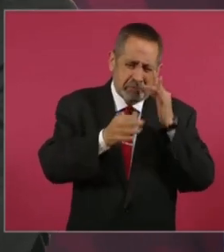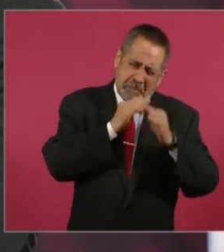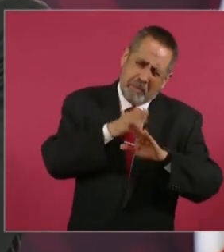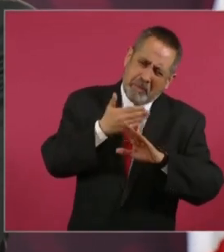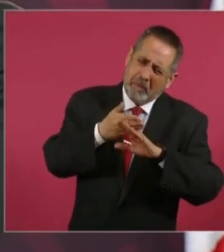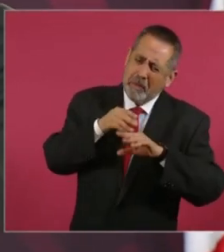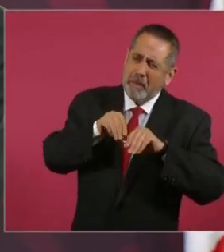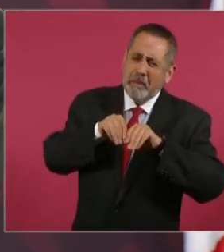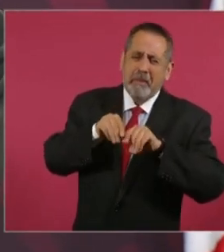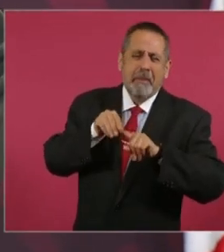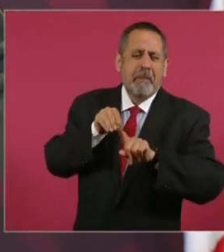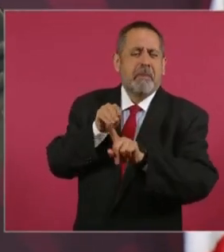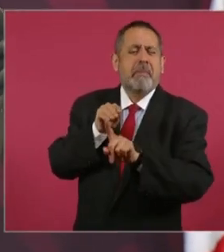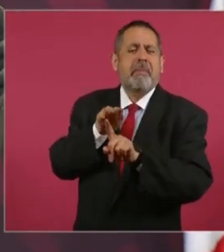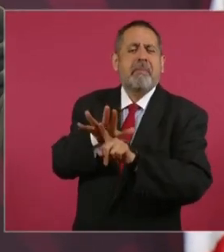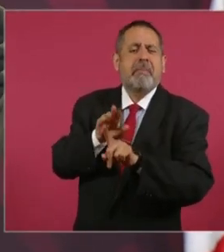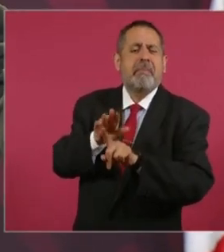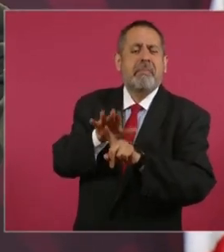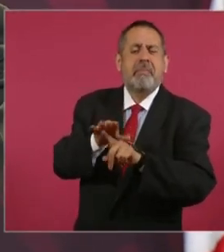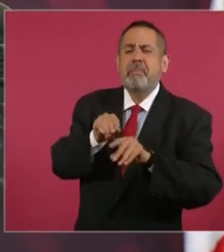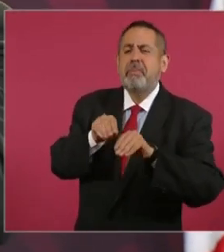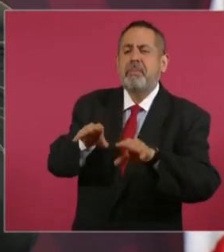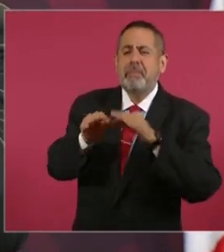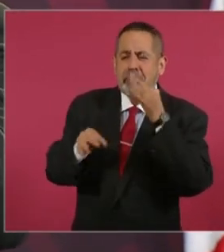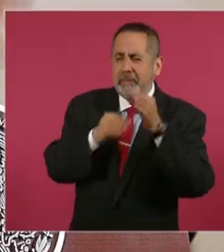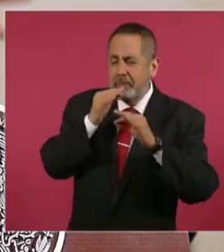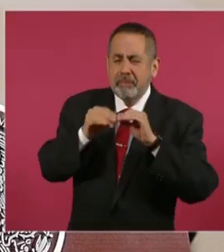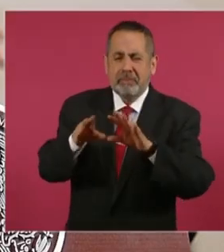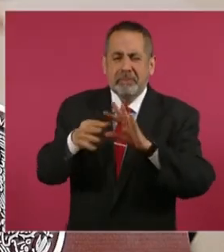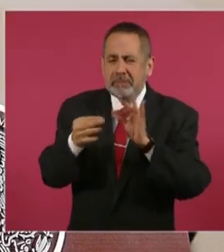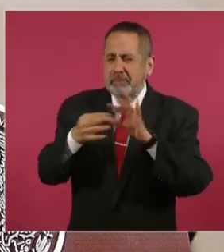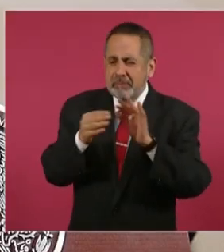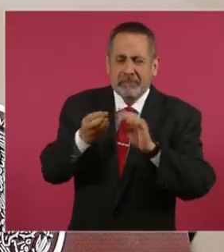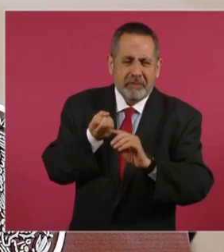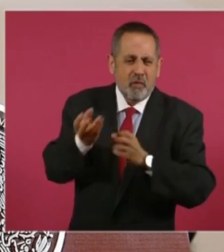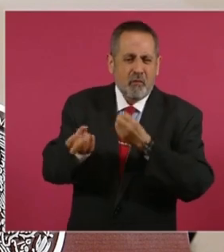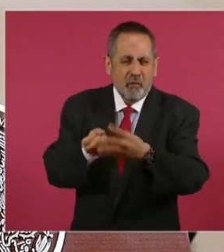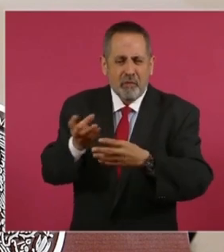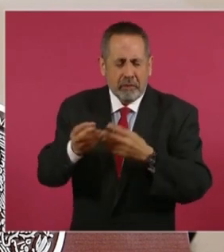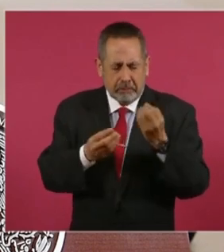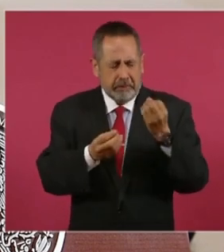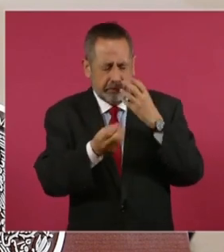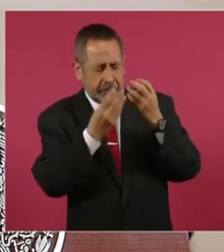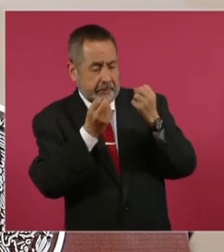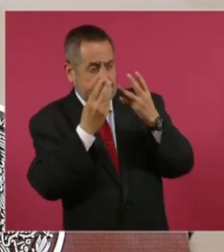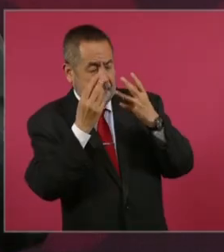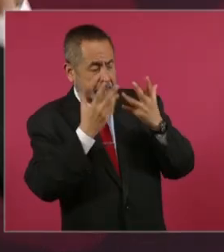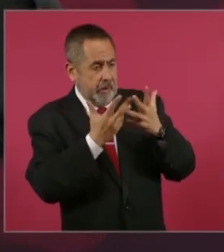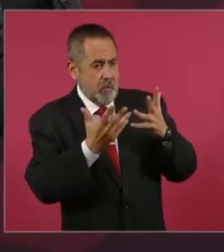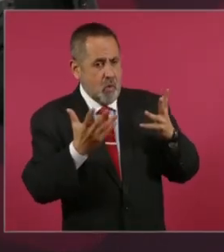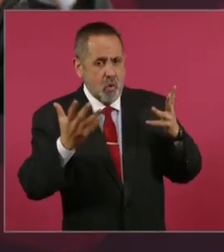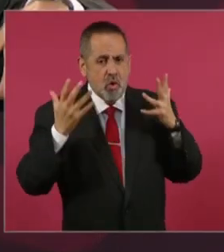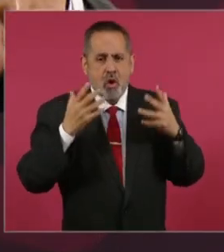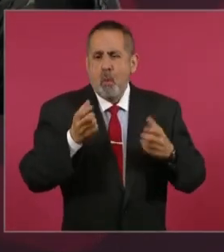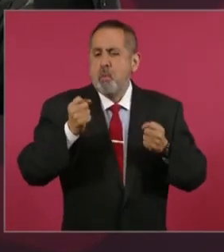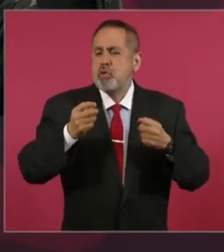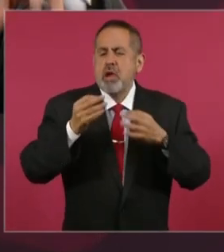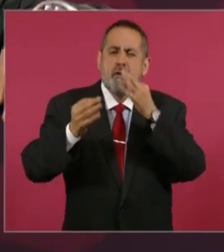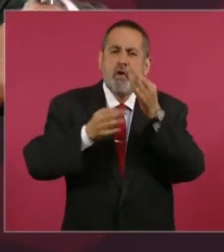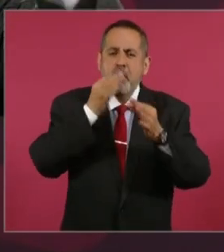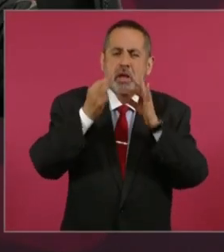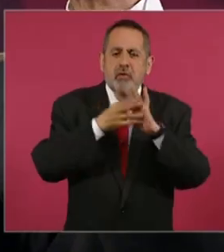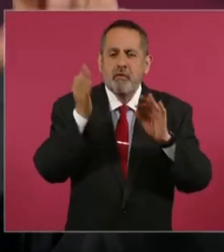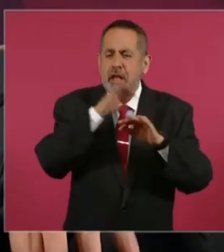agredidos con campañas